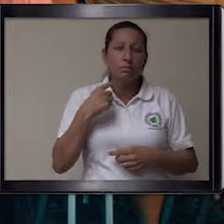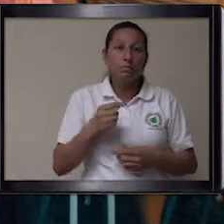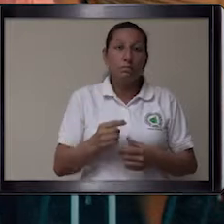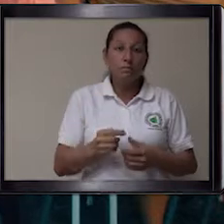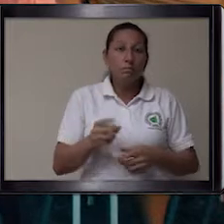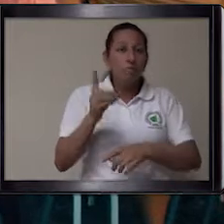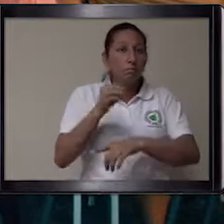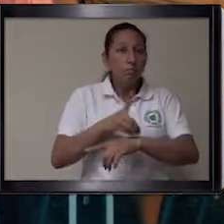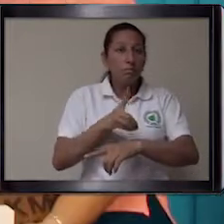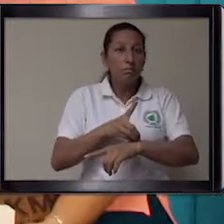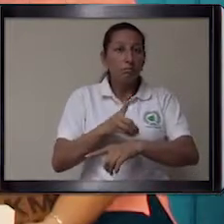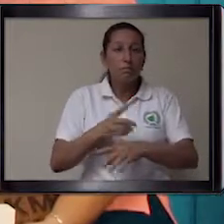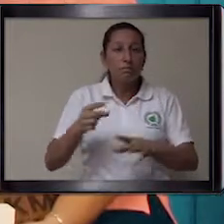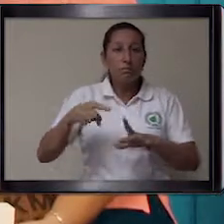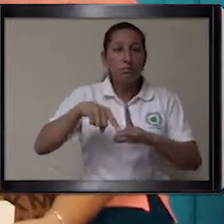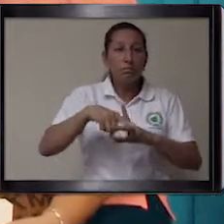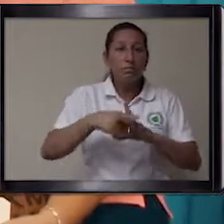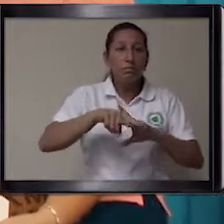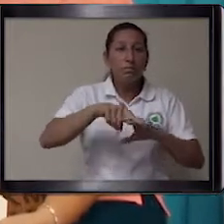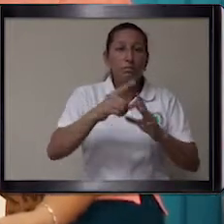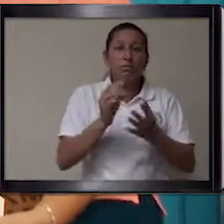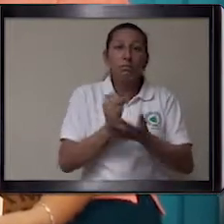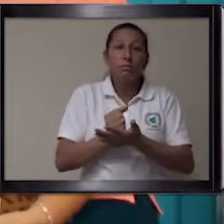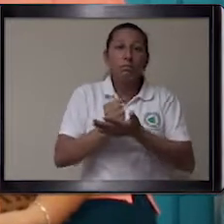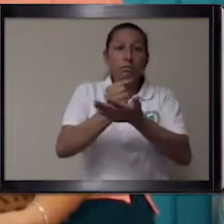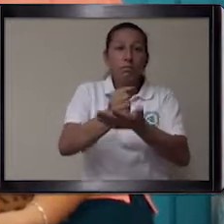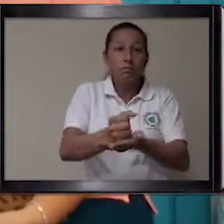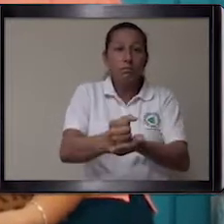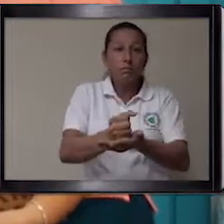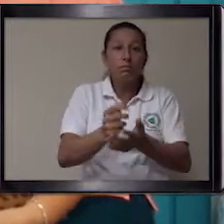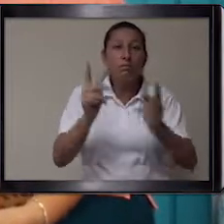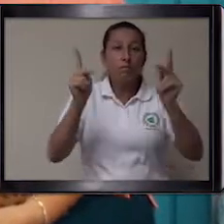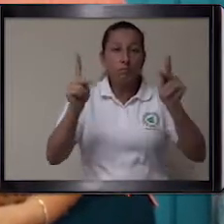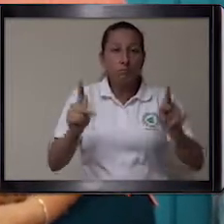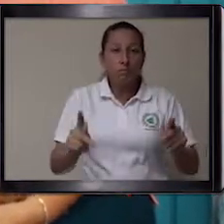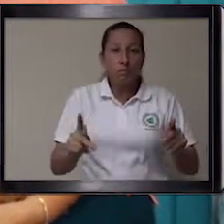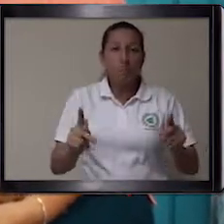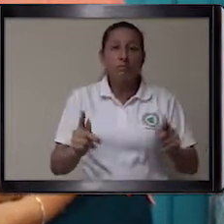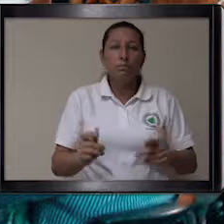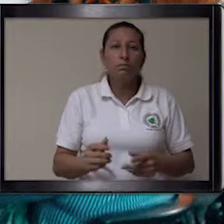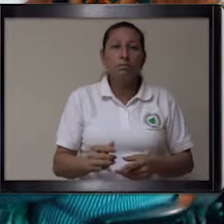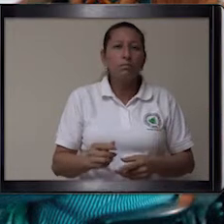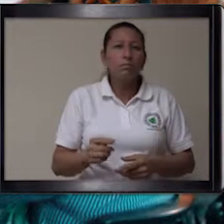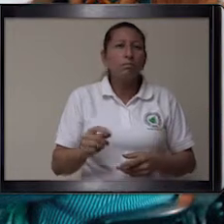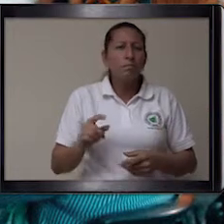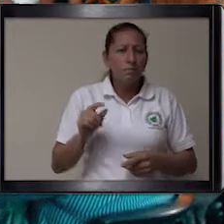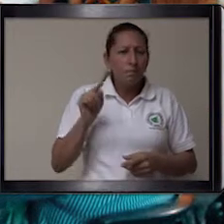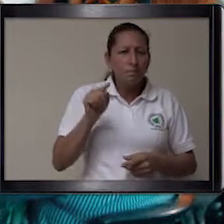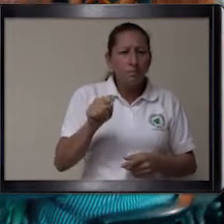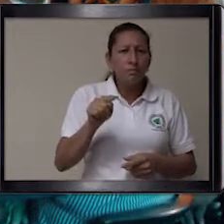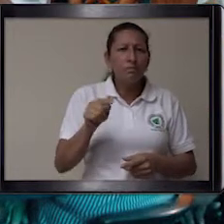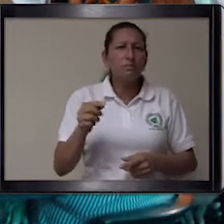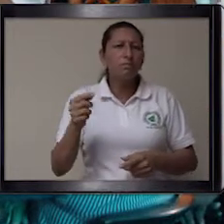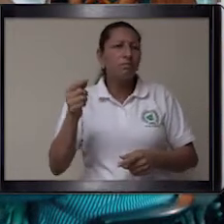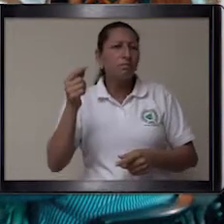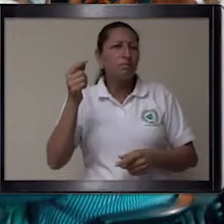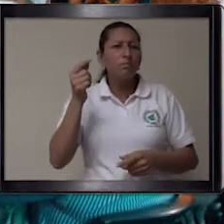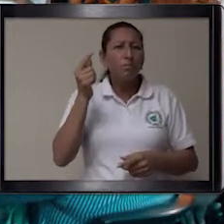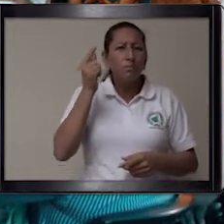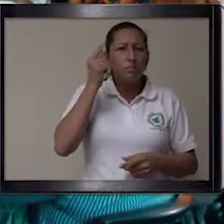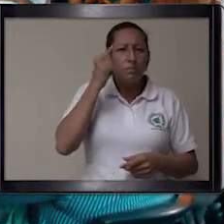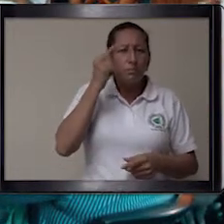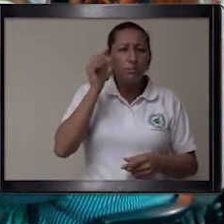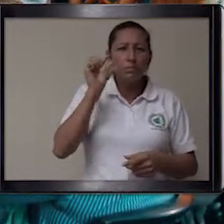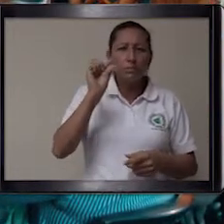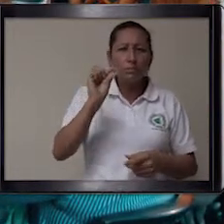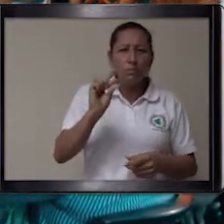ha sido un avance en el país, partiendo de la preparación de la misma comunidad, así como posterior a un evento. Ha sido